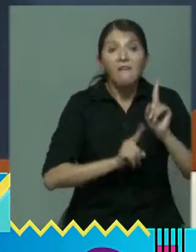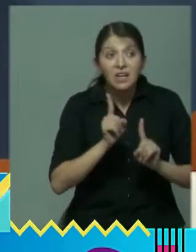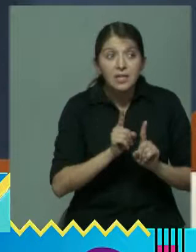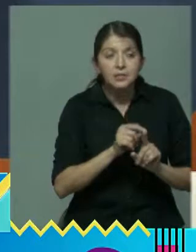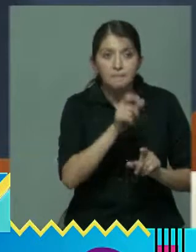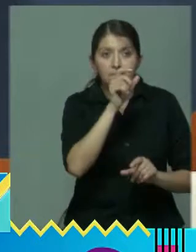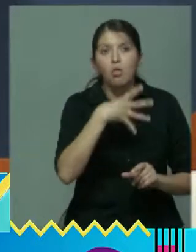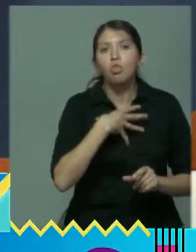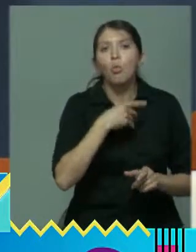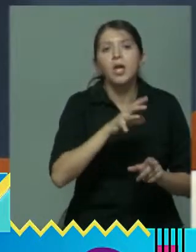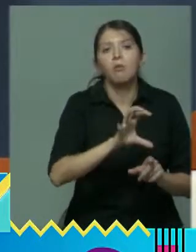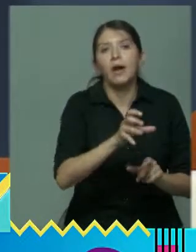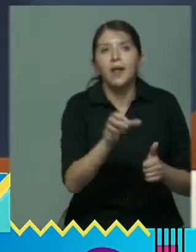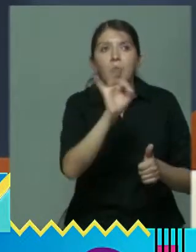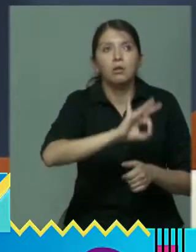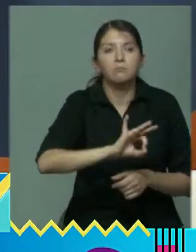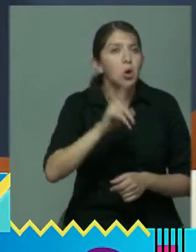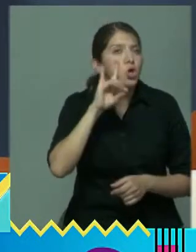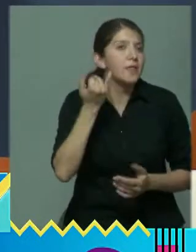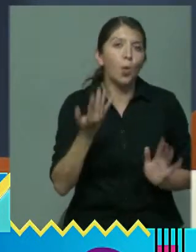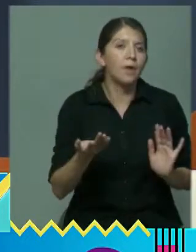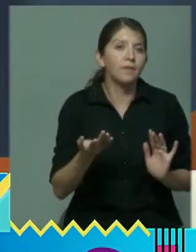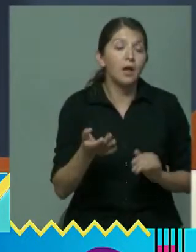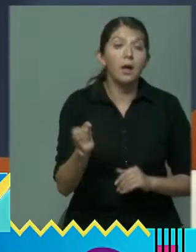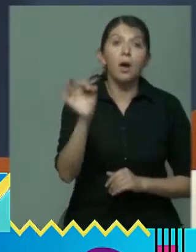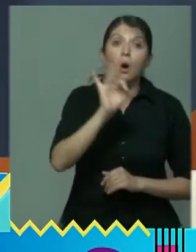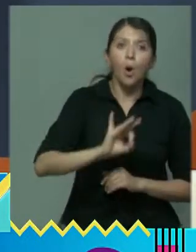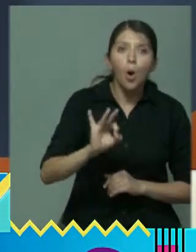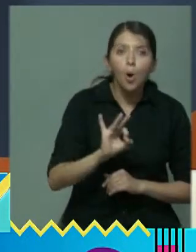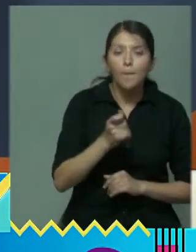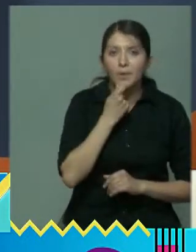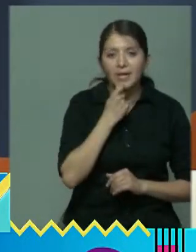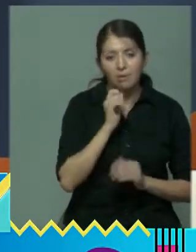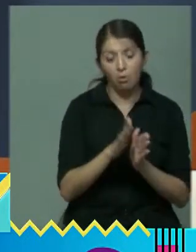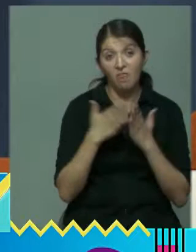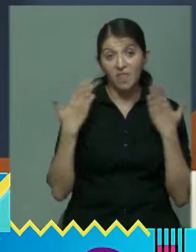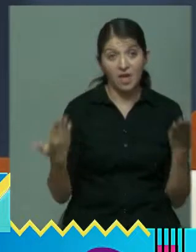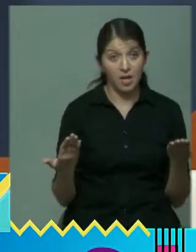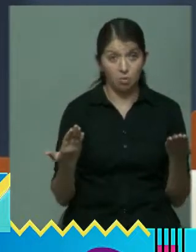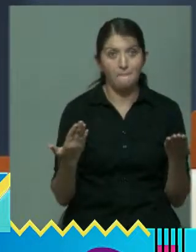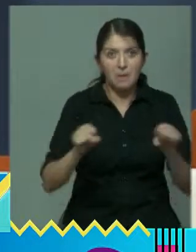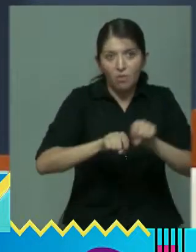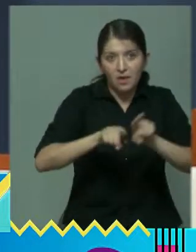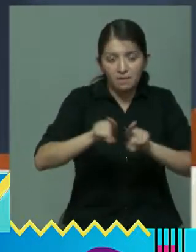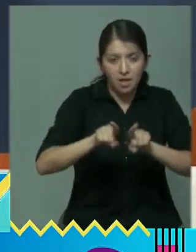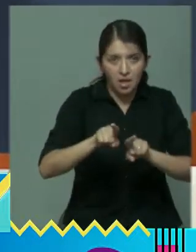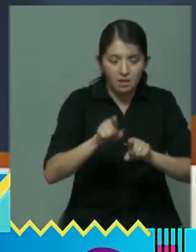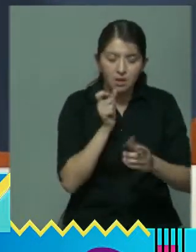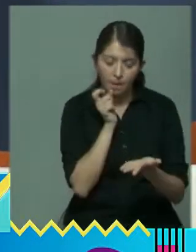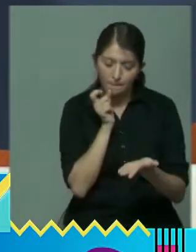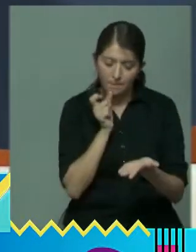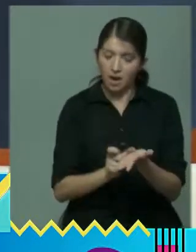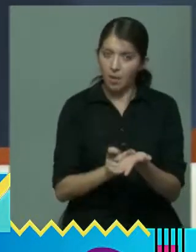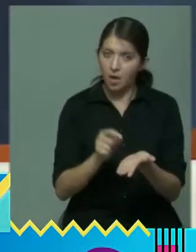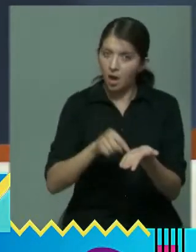veces tal vez es un operador, una operadora o en una redacción de un diario digital que utiliza determinado término y tal vez no hay una voluntad de discriminar, pero